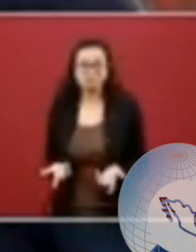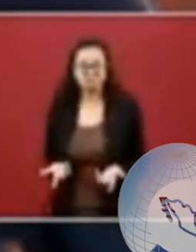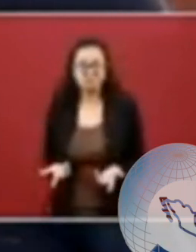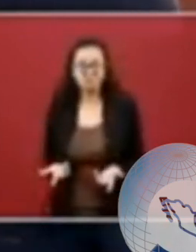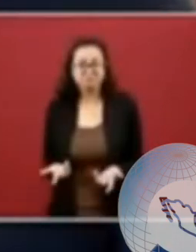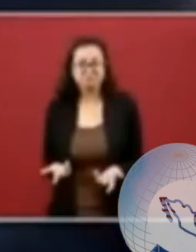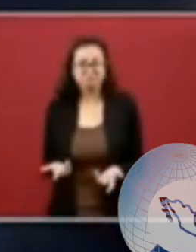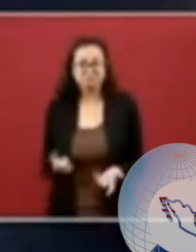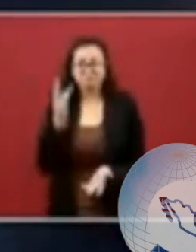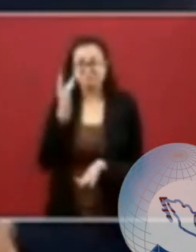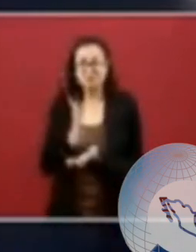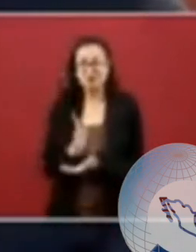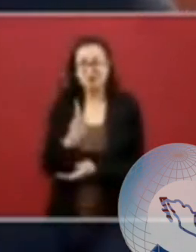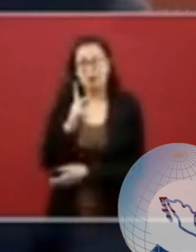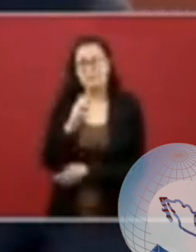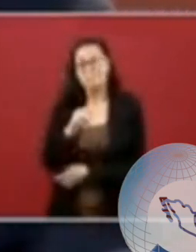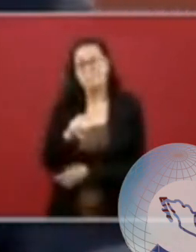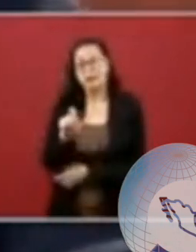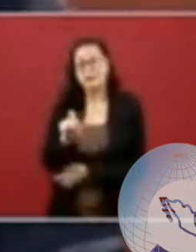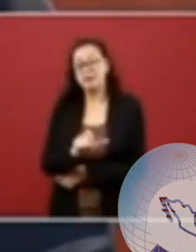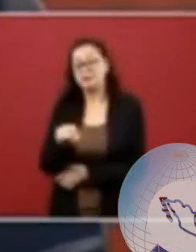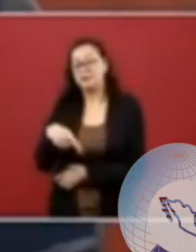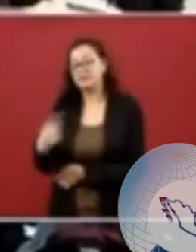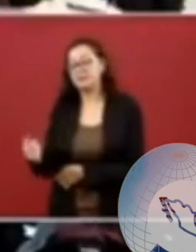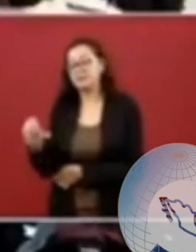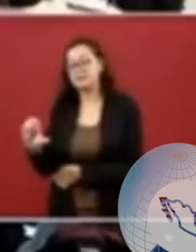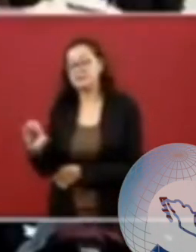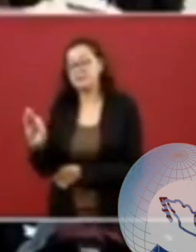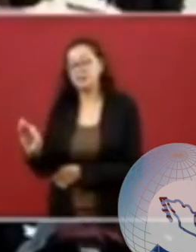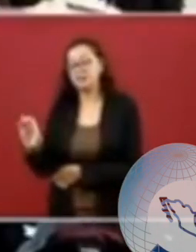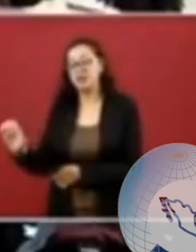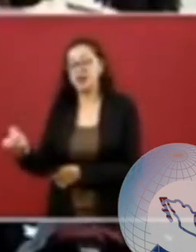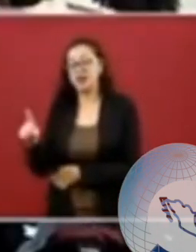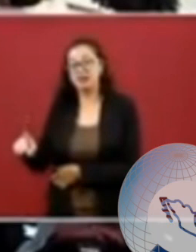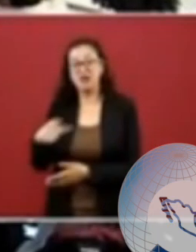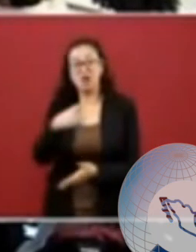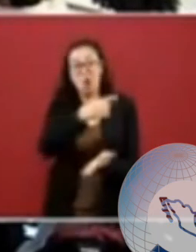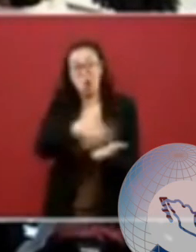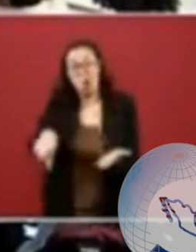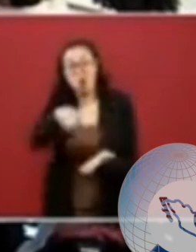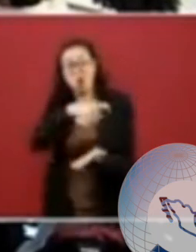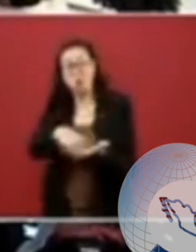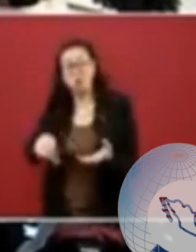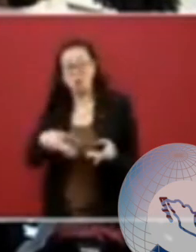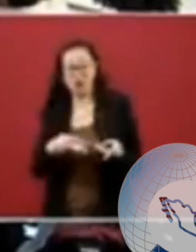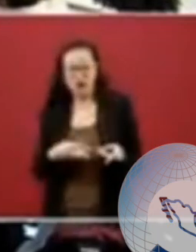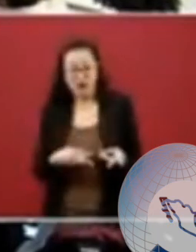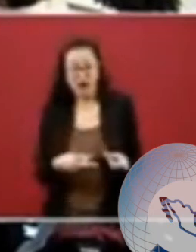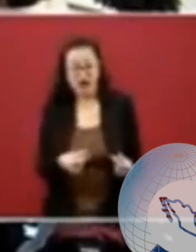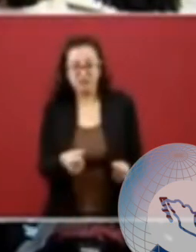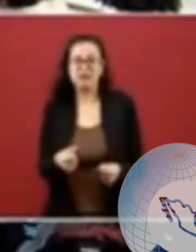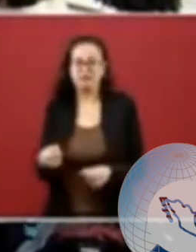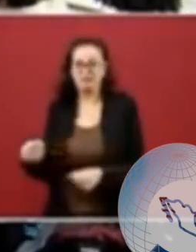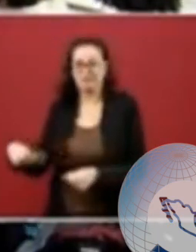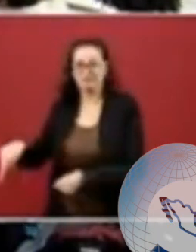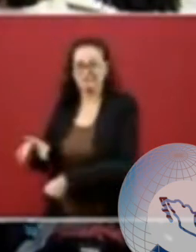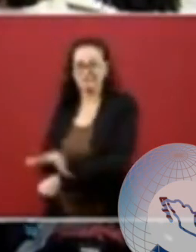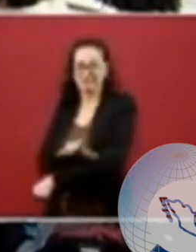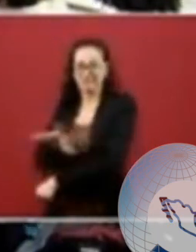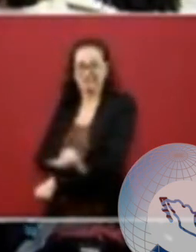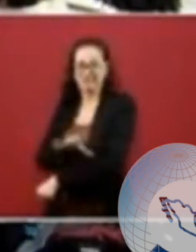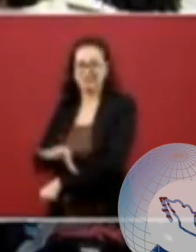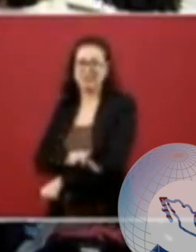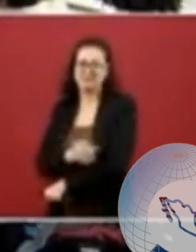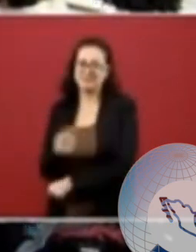nada más Pemex y la Comisión Federal de Electricidad compran en combustible, porque para generar la energía eléctrica